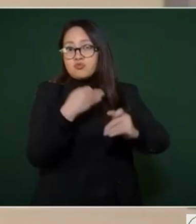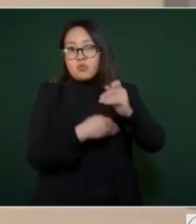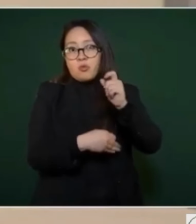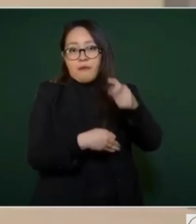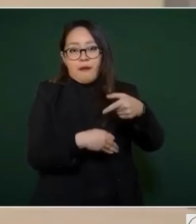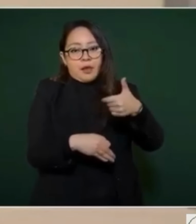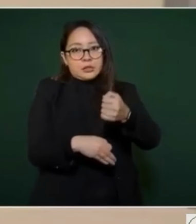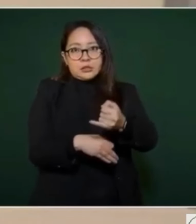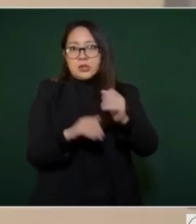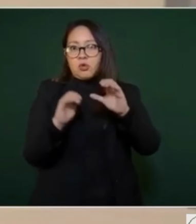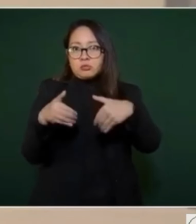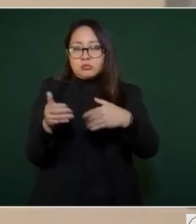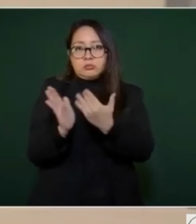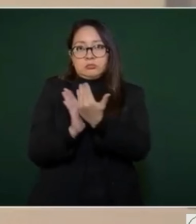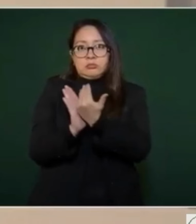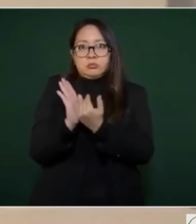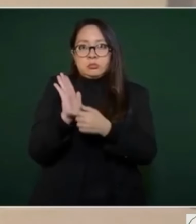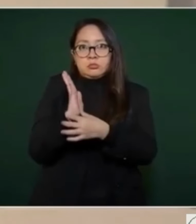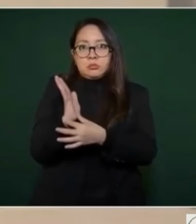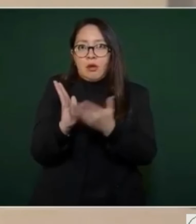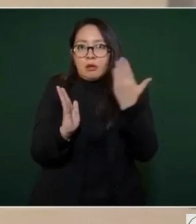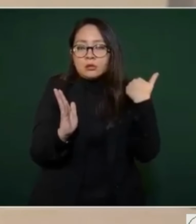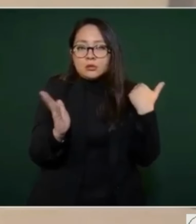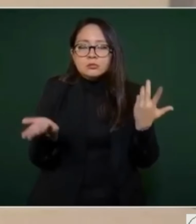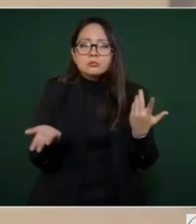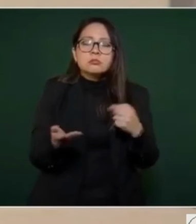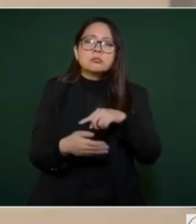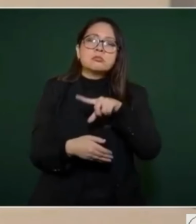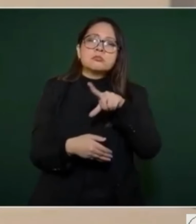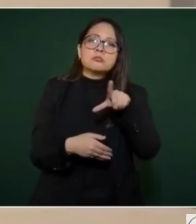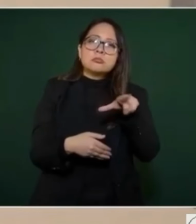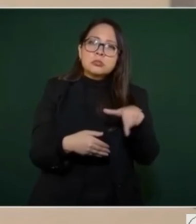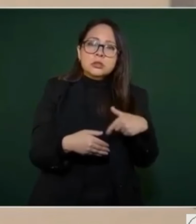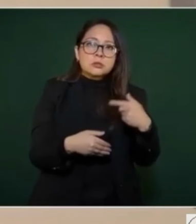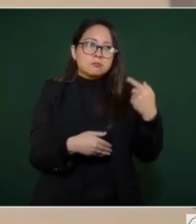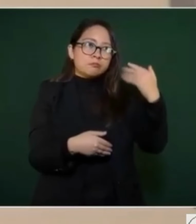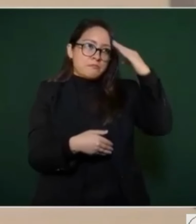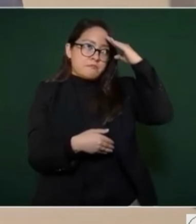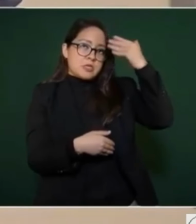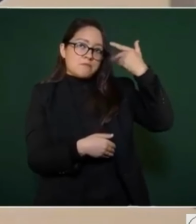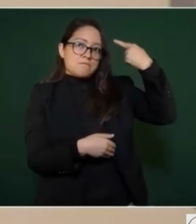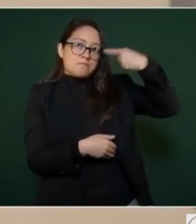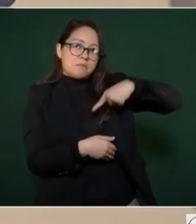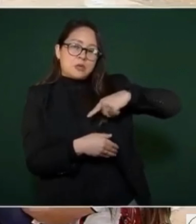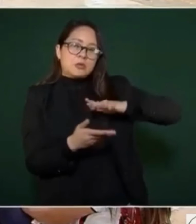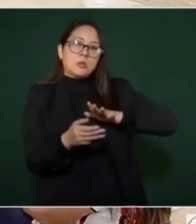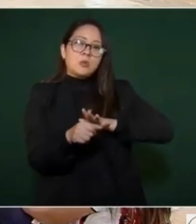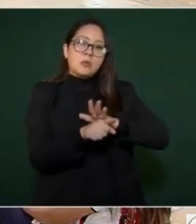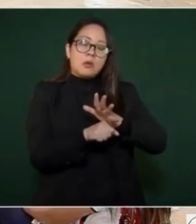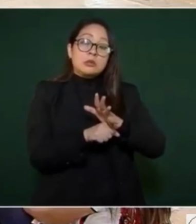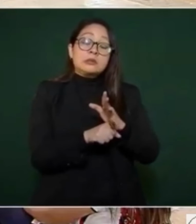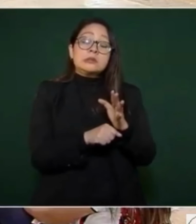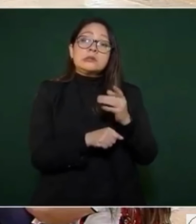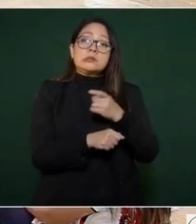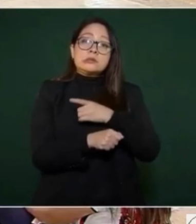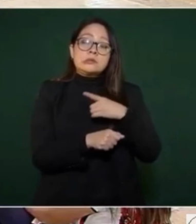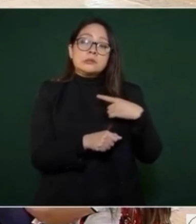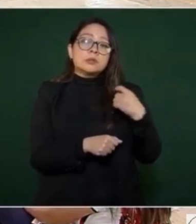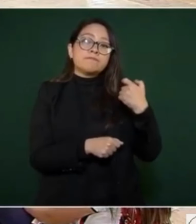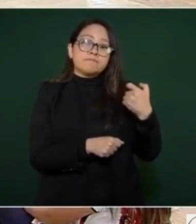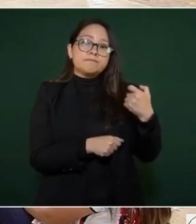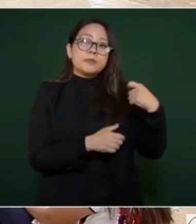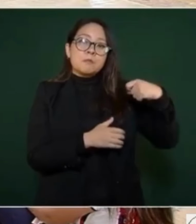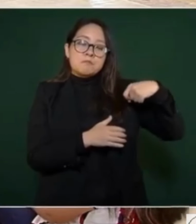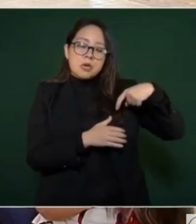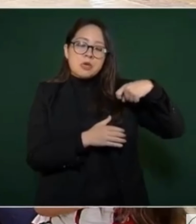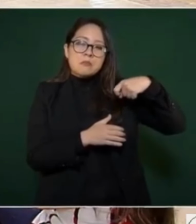el contrato. ¿Qué se hizo de acuerdo a la instrucción del señor presidente? El ahorro. Y también,